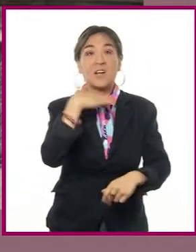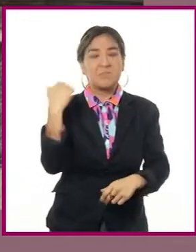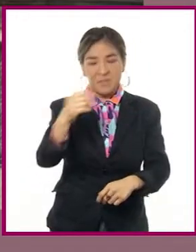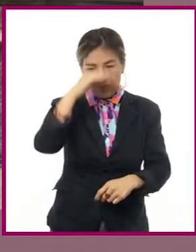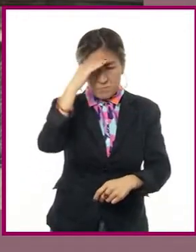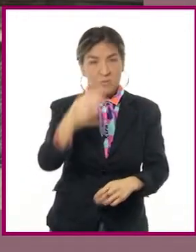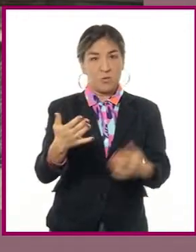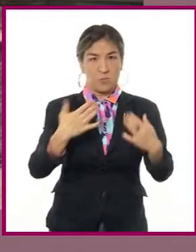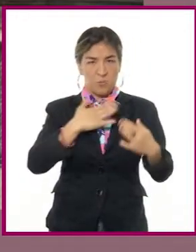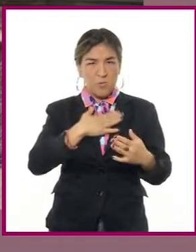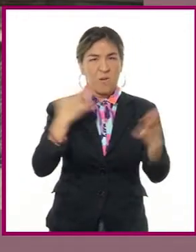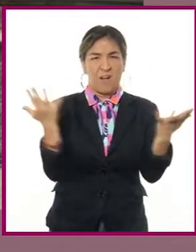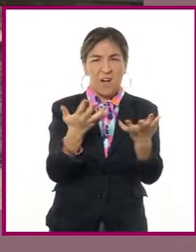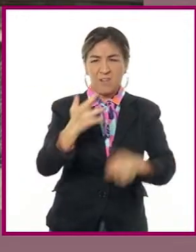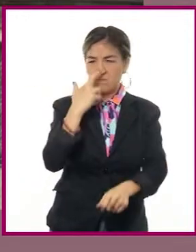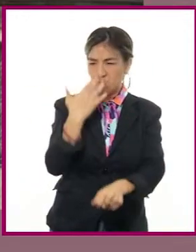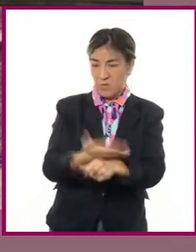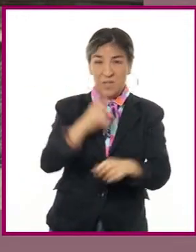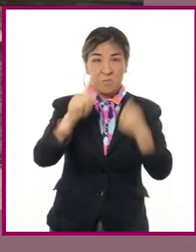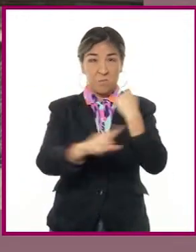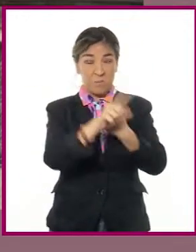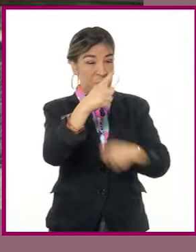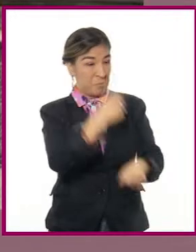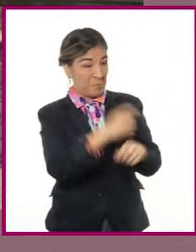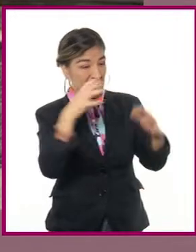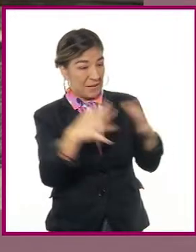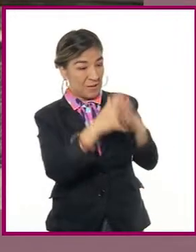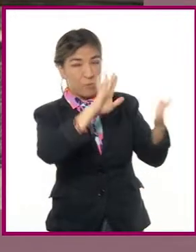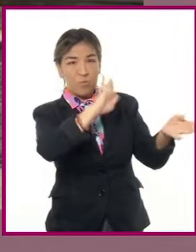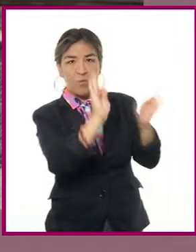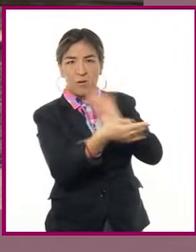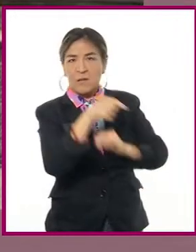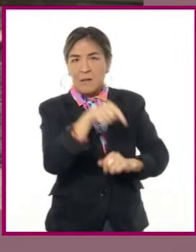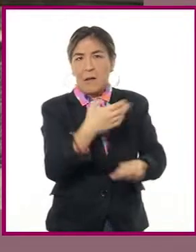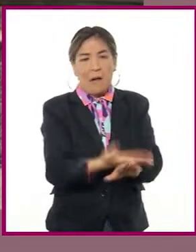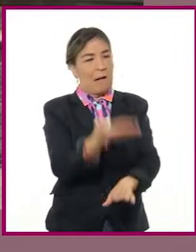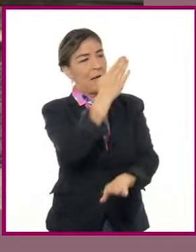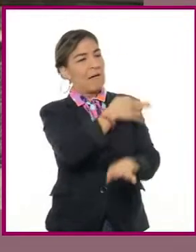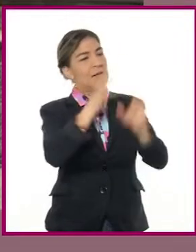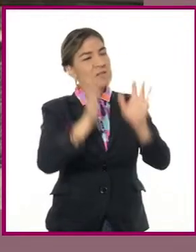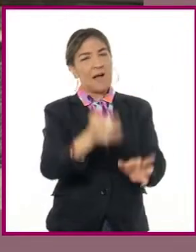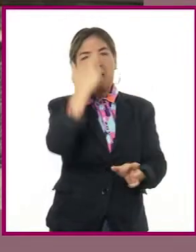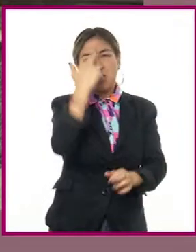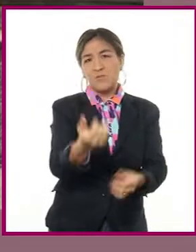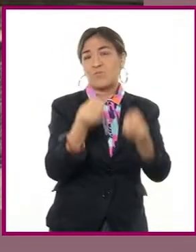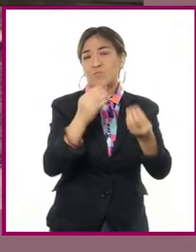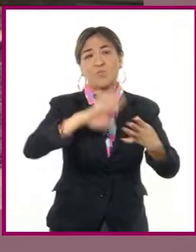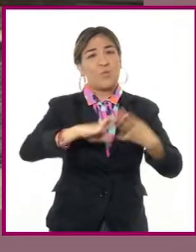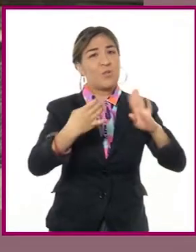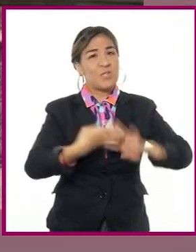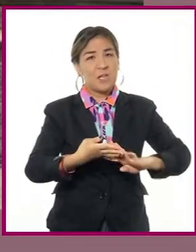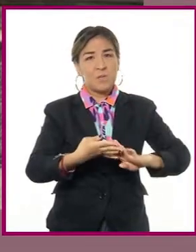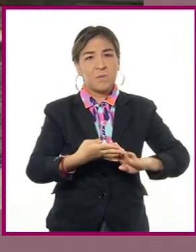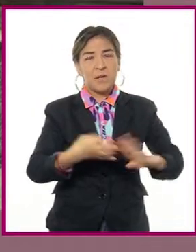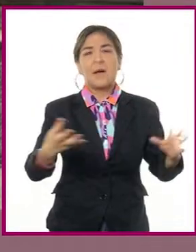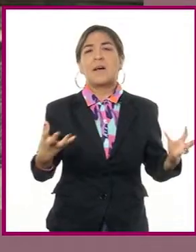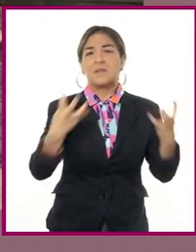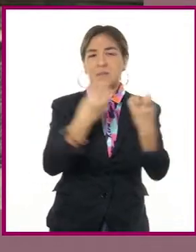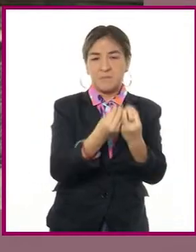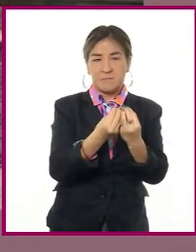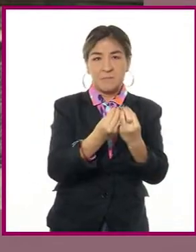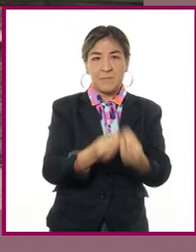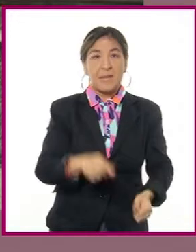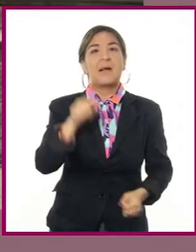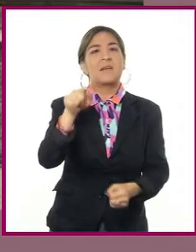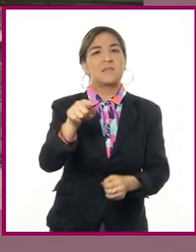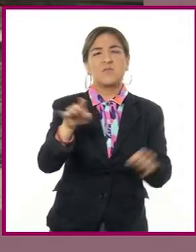habían sido los causantes de la Primera Guerra Mundial, que las causas eran muchas, pero ellos tenían que pagarlas. Era